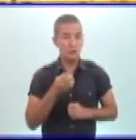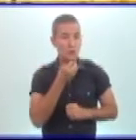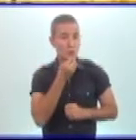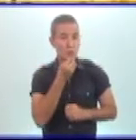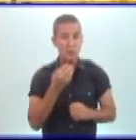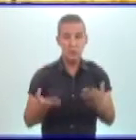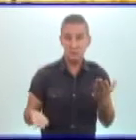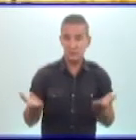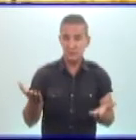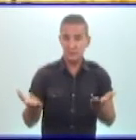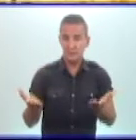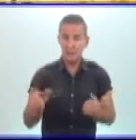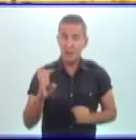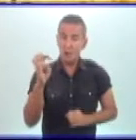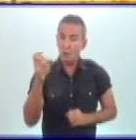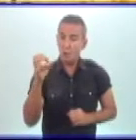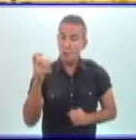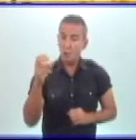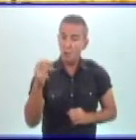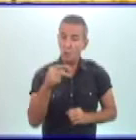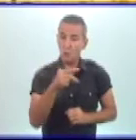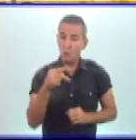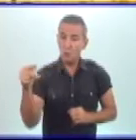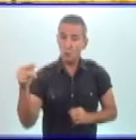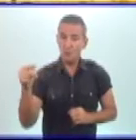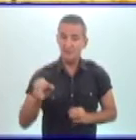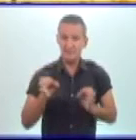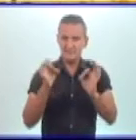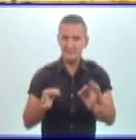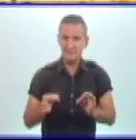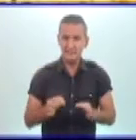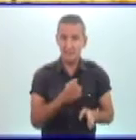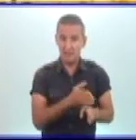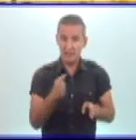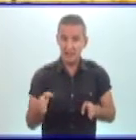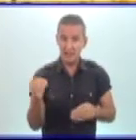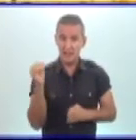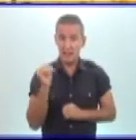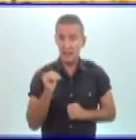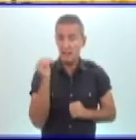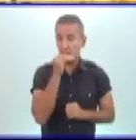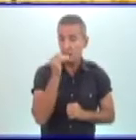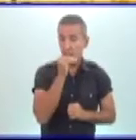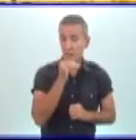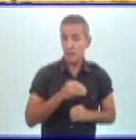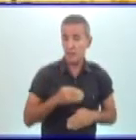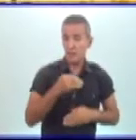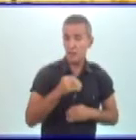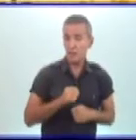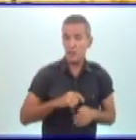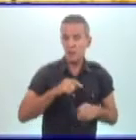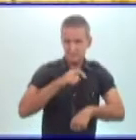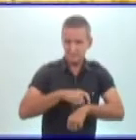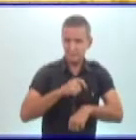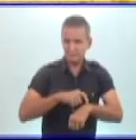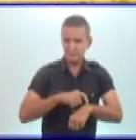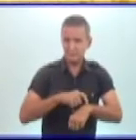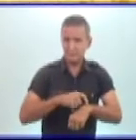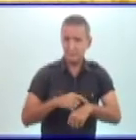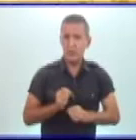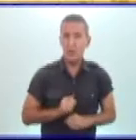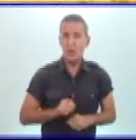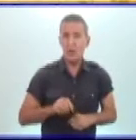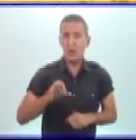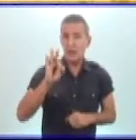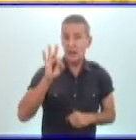establecer una fecha exacta para el inicio de la época moderna, pues se trata de un proceso que duró alrededor de al menos 3 siglos. Como